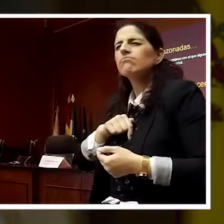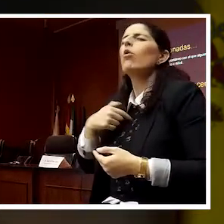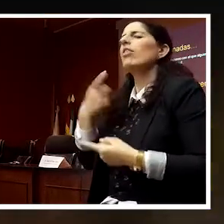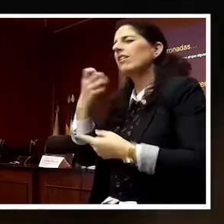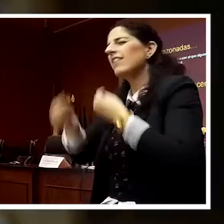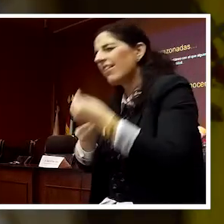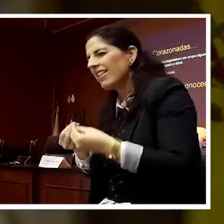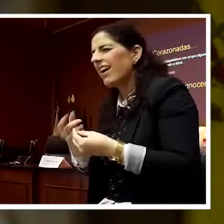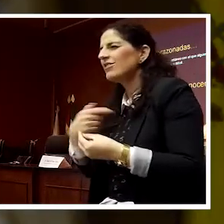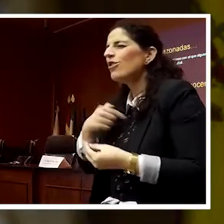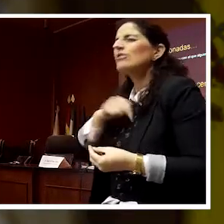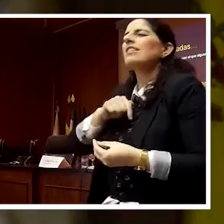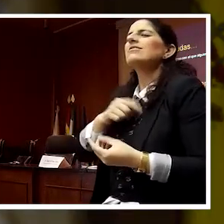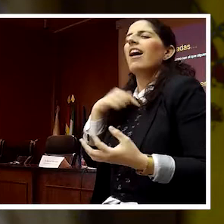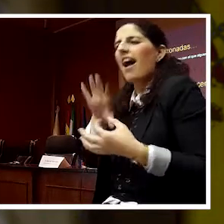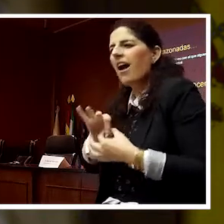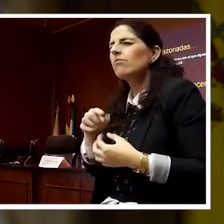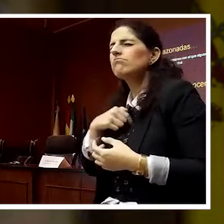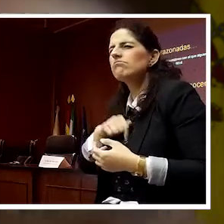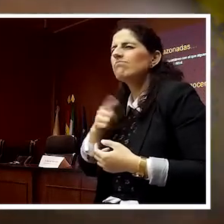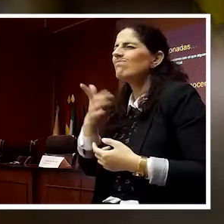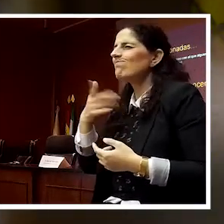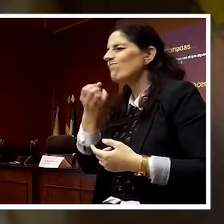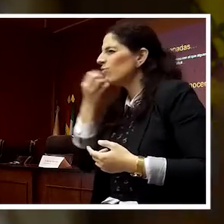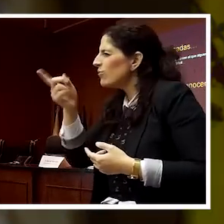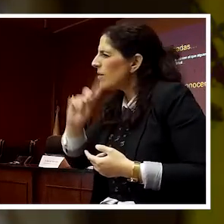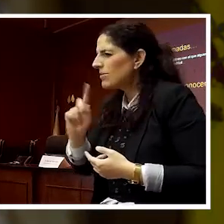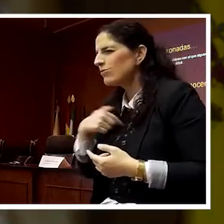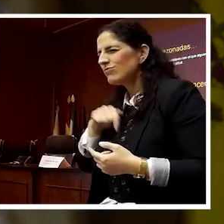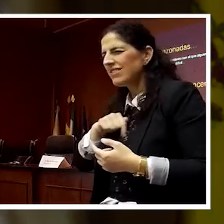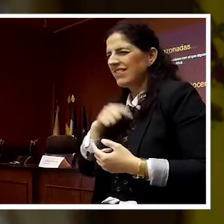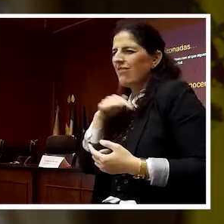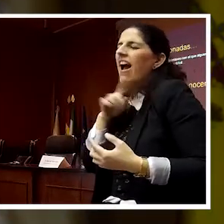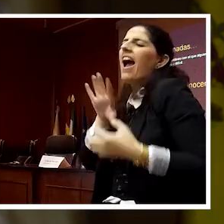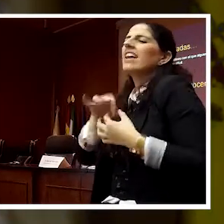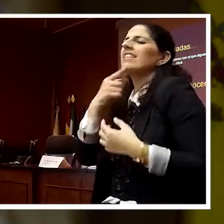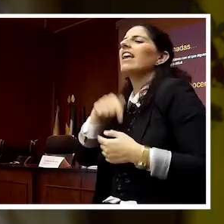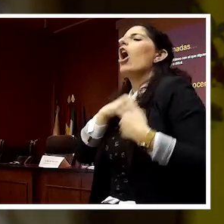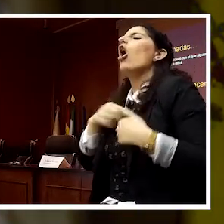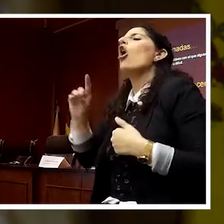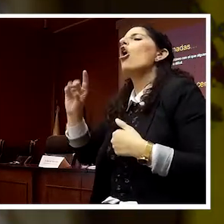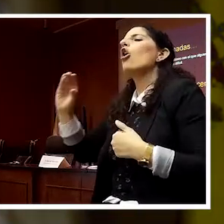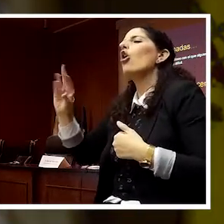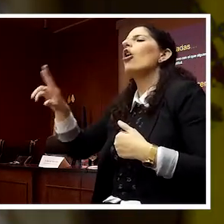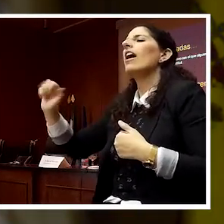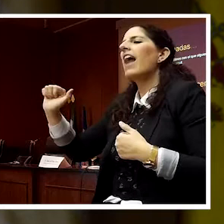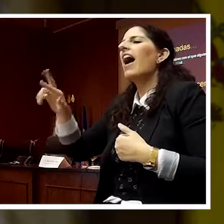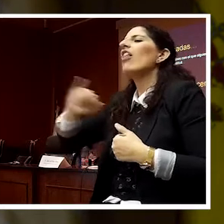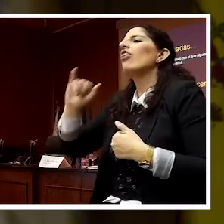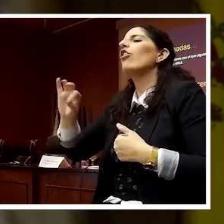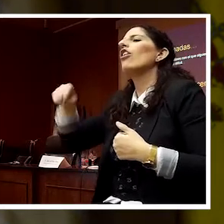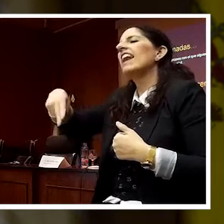difícil. También lo cataloga como presentimiento. Pero en este caso, claro, es arriesgado y